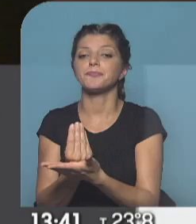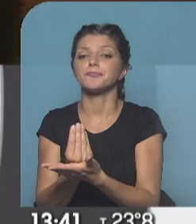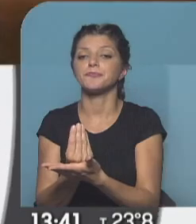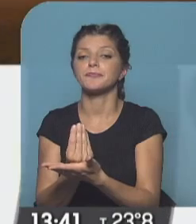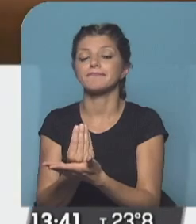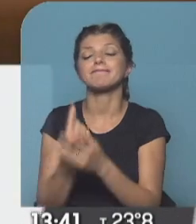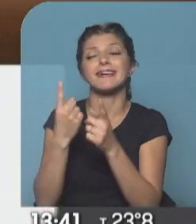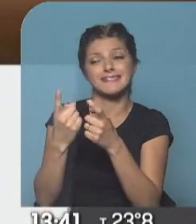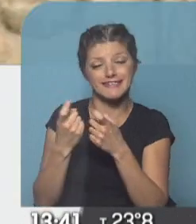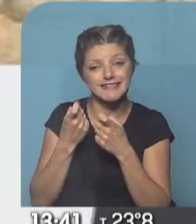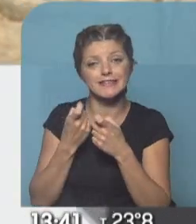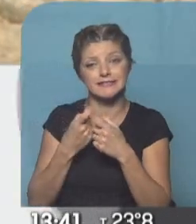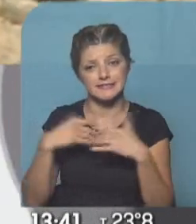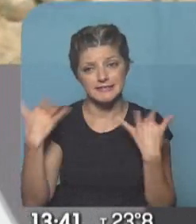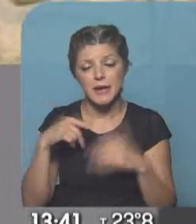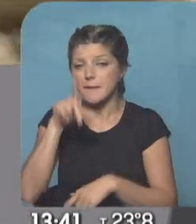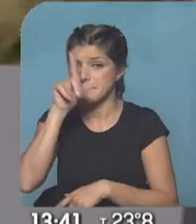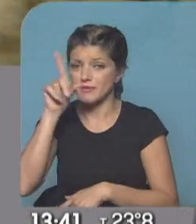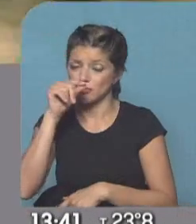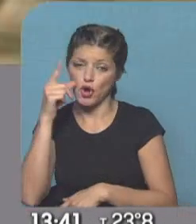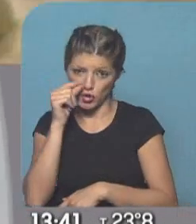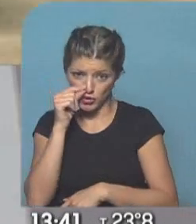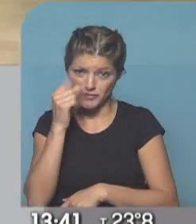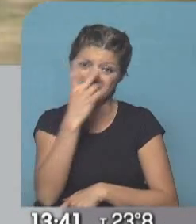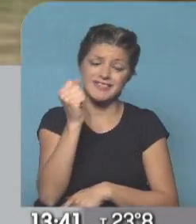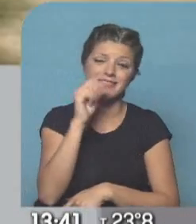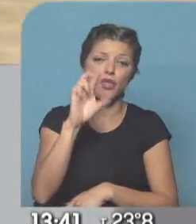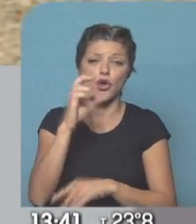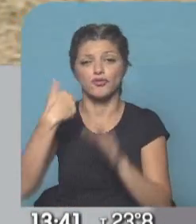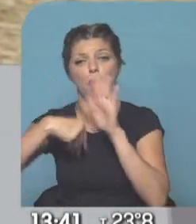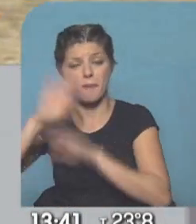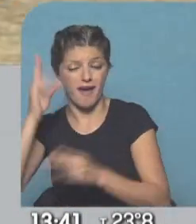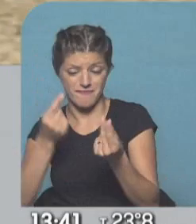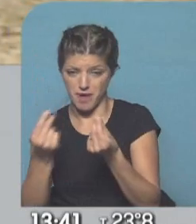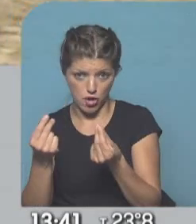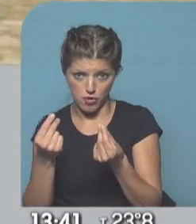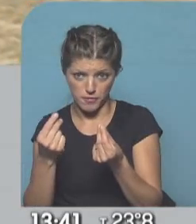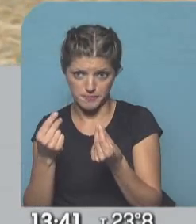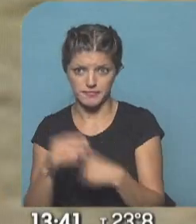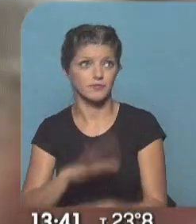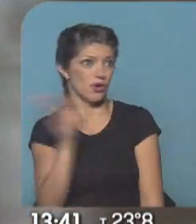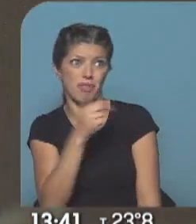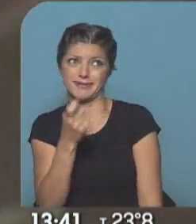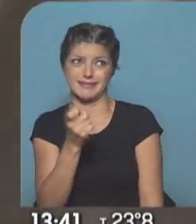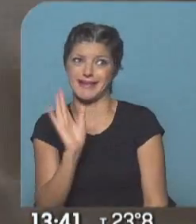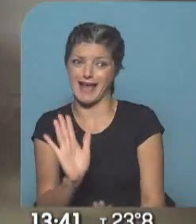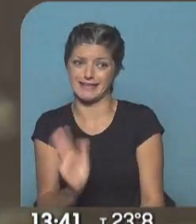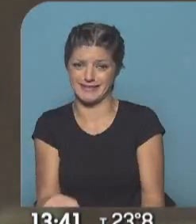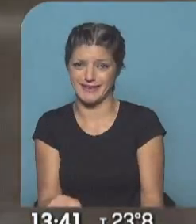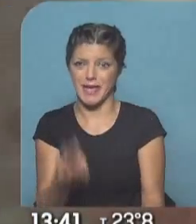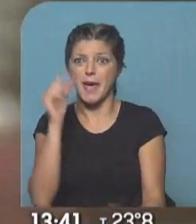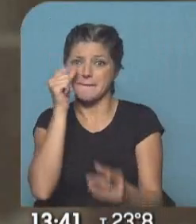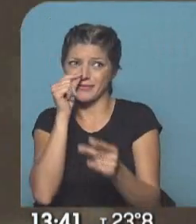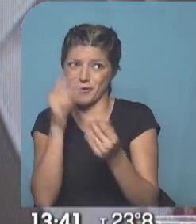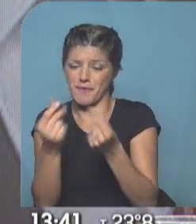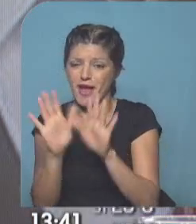que necesitan verdaderamente un petróleo a más de $60. El desplome... Todos necesitan eso. Todos bueno, los países todo